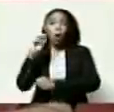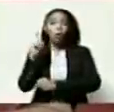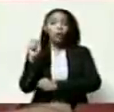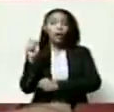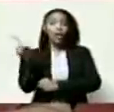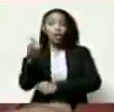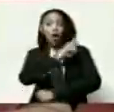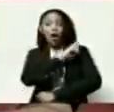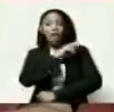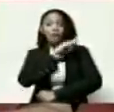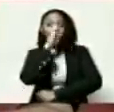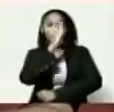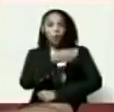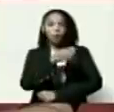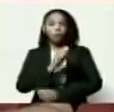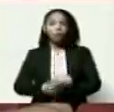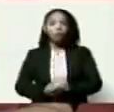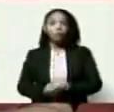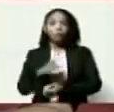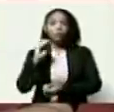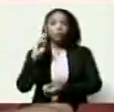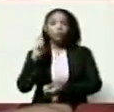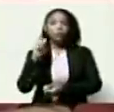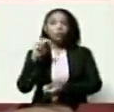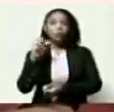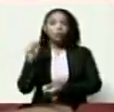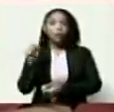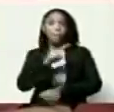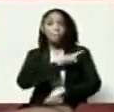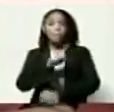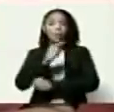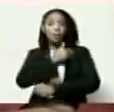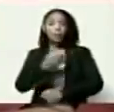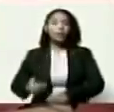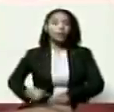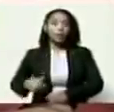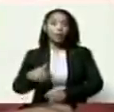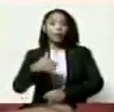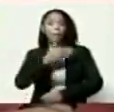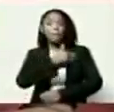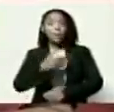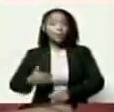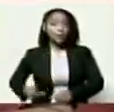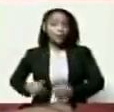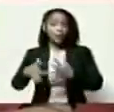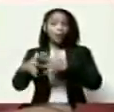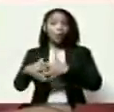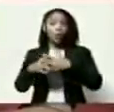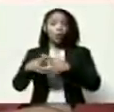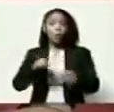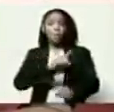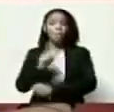directos. Y a la OTAN la manda su presidente, que es el presidente de Estados Unidos.